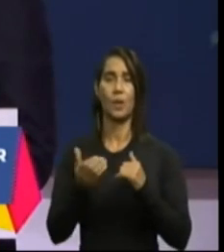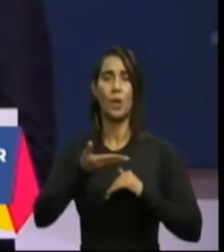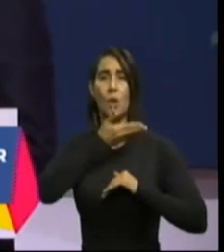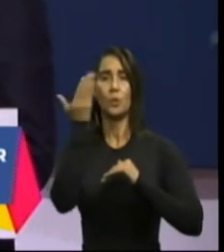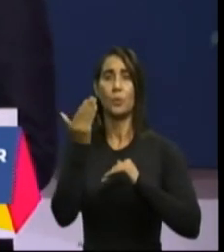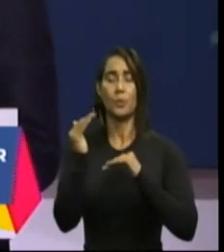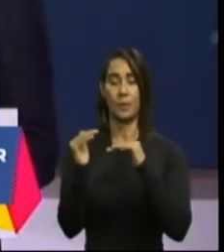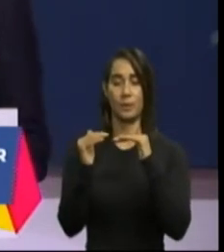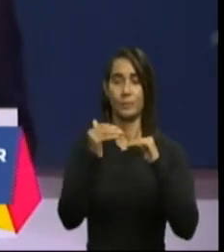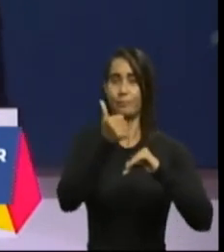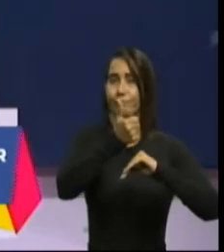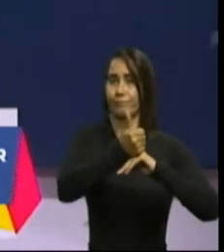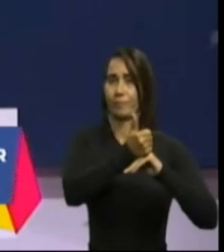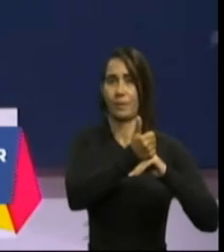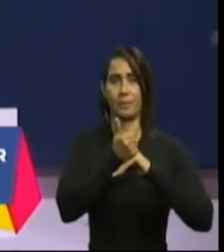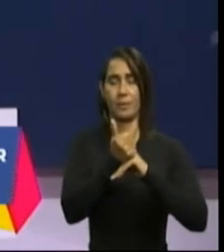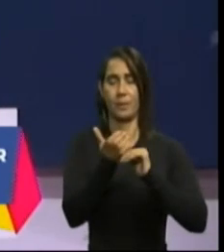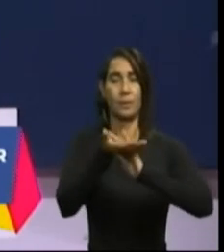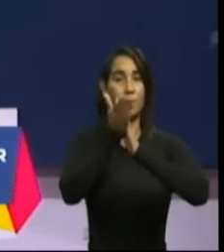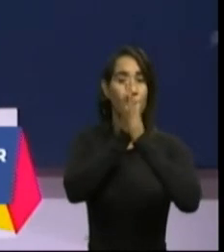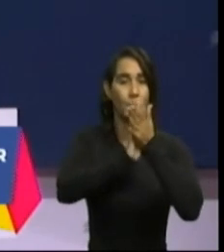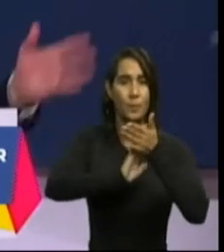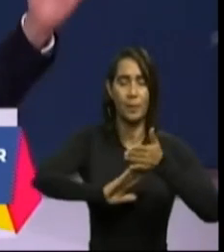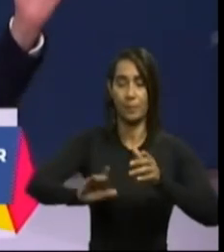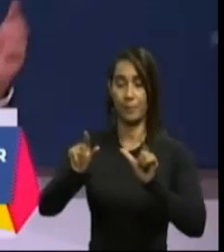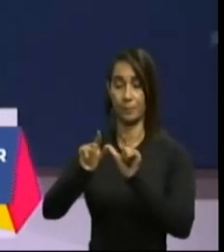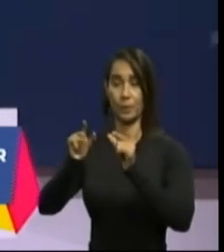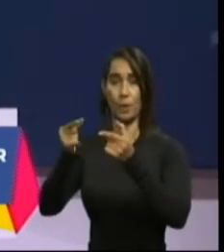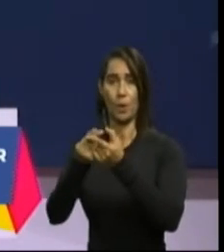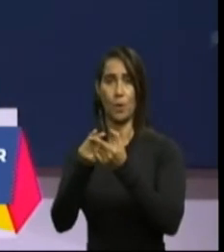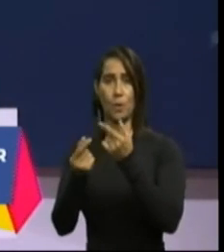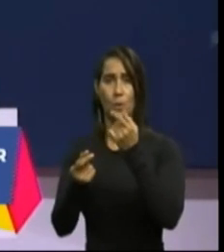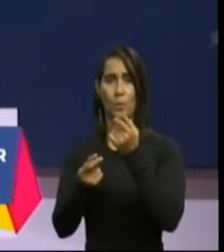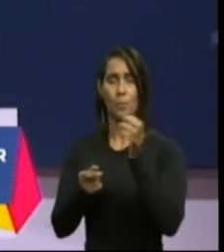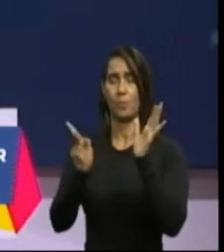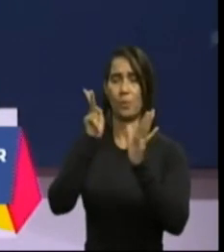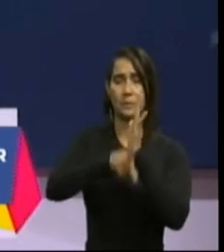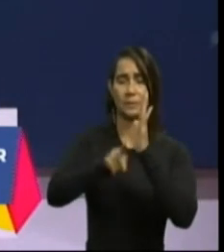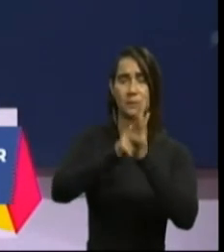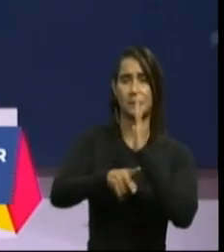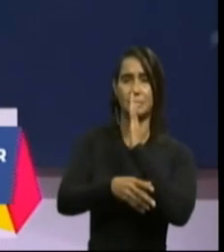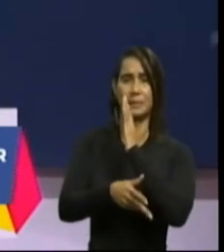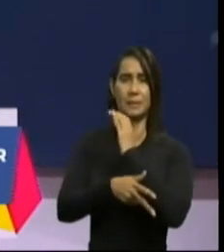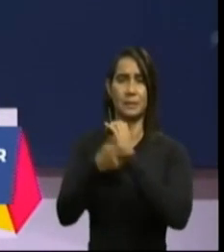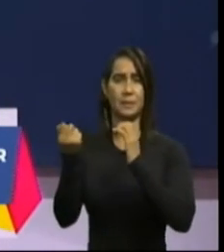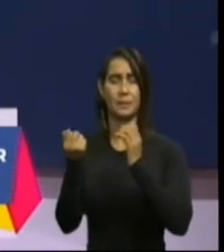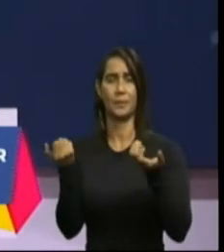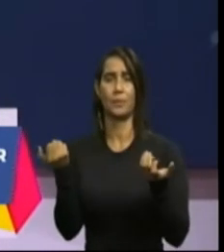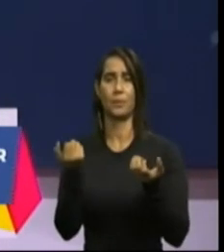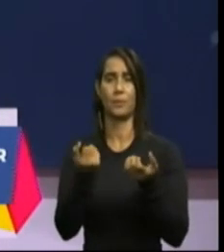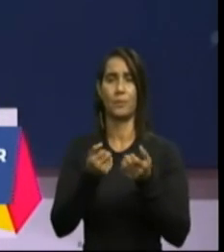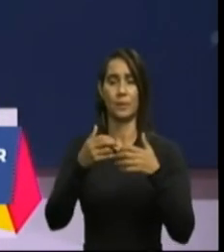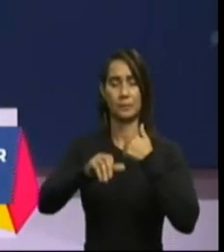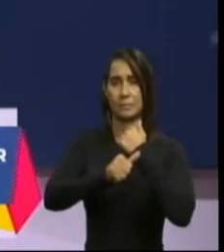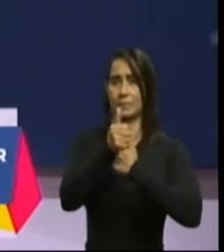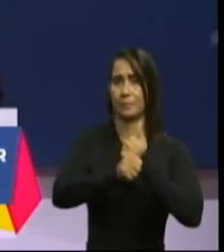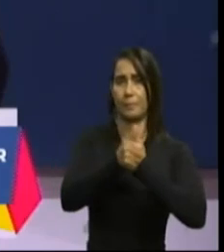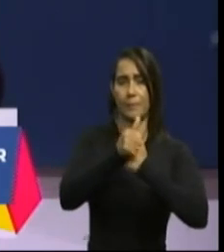y la inseguridad que han generado estas pandillas y que obliga a sus ciudadanos a buscar otras alternativas para